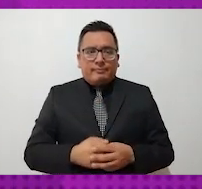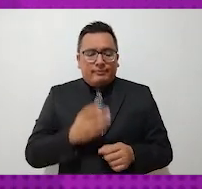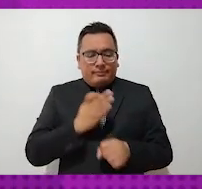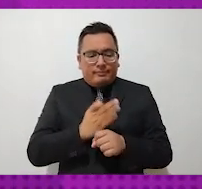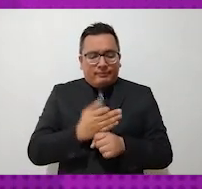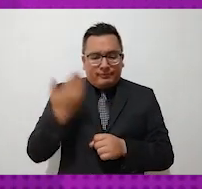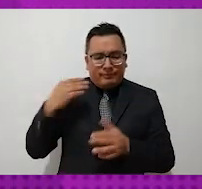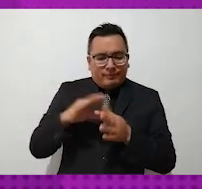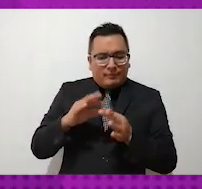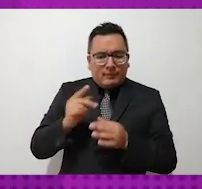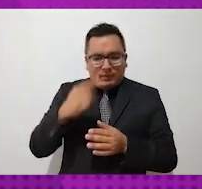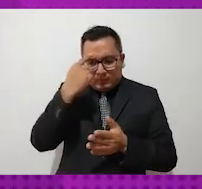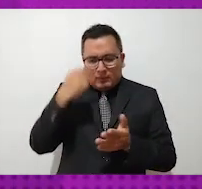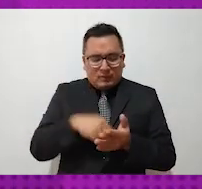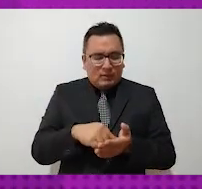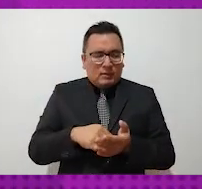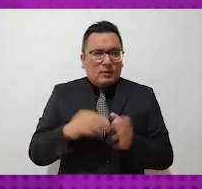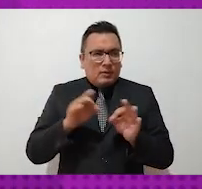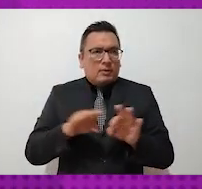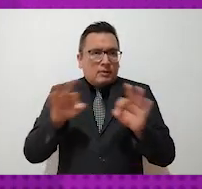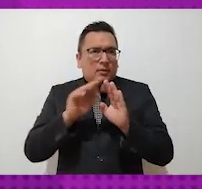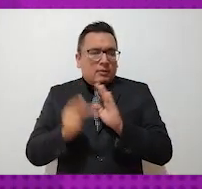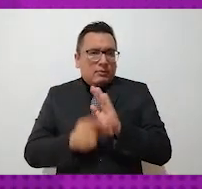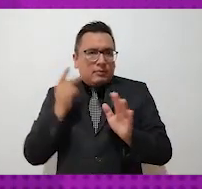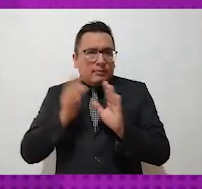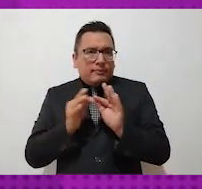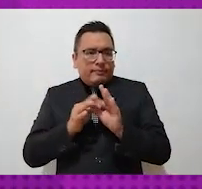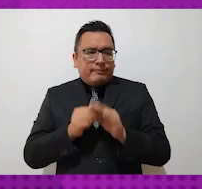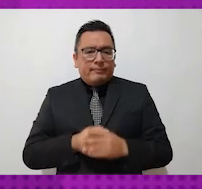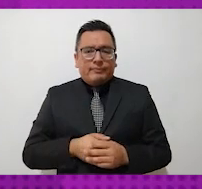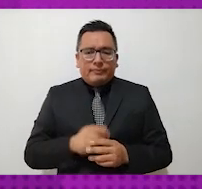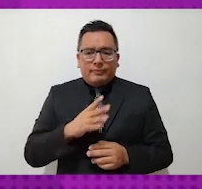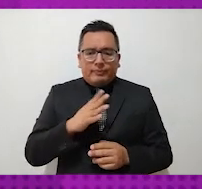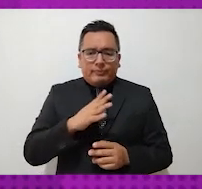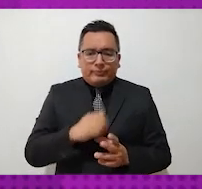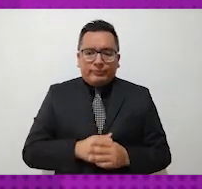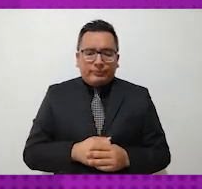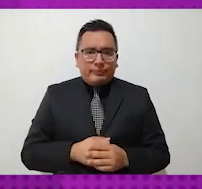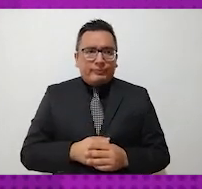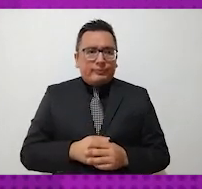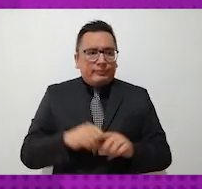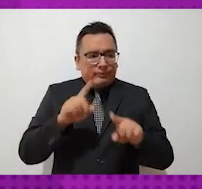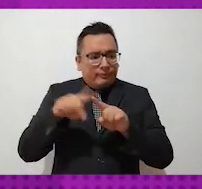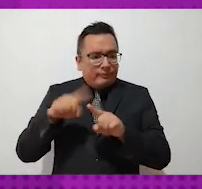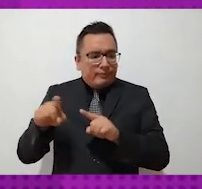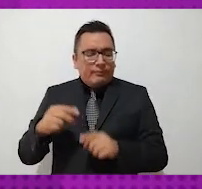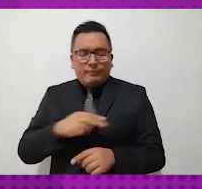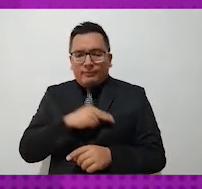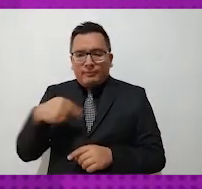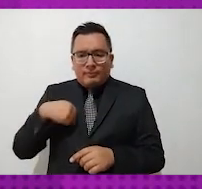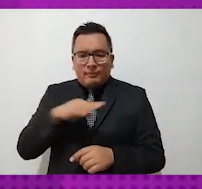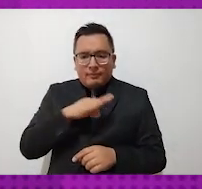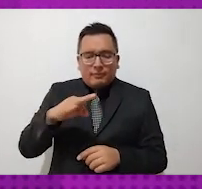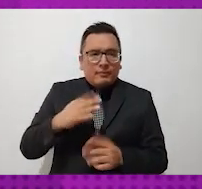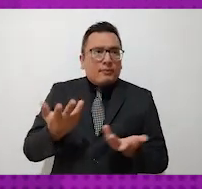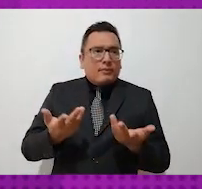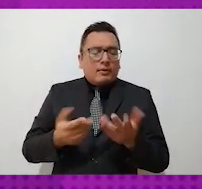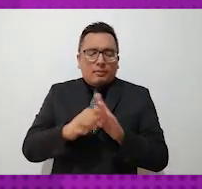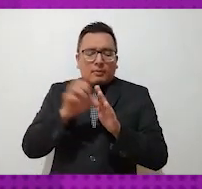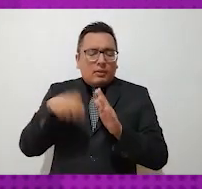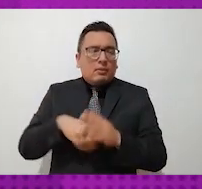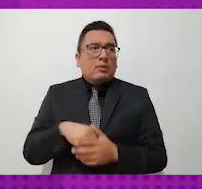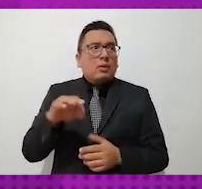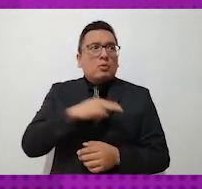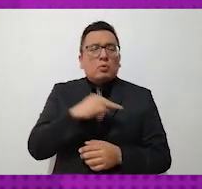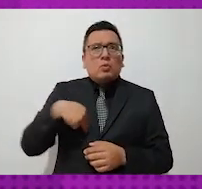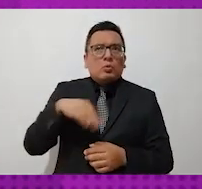Ahorita lo comentó, pero creo que vale la pena retomarlo. Hay muchos mecanismos para podernos acercar. Por ejemplo, la página del